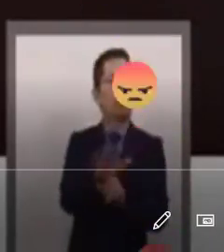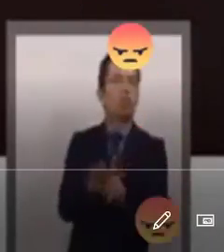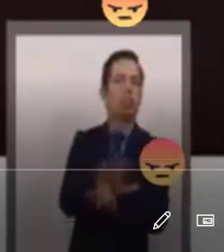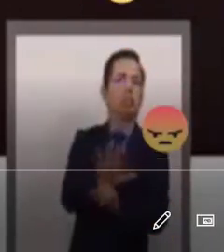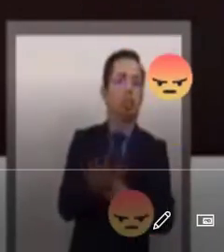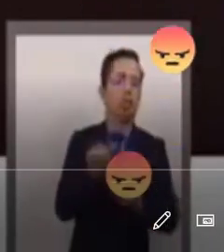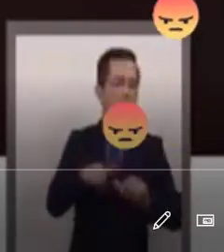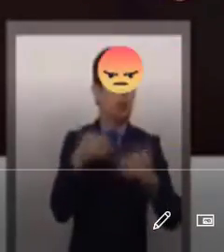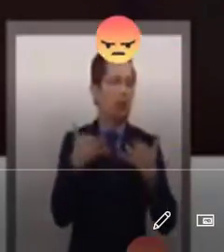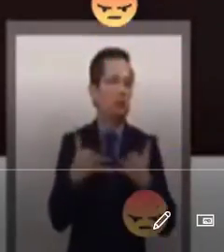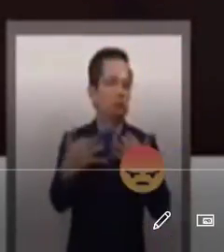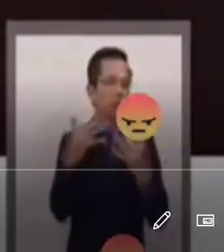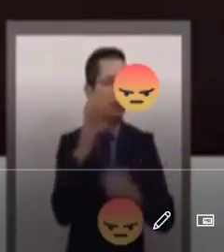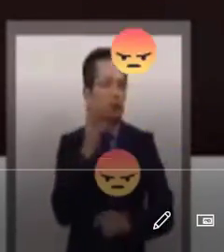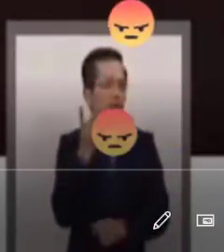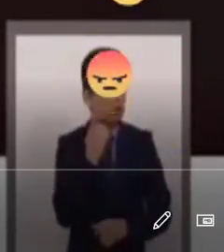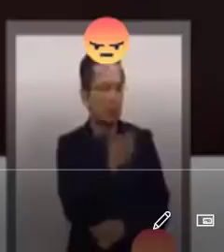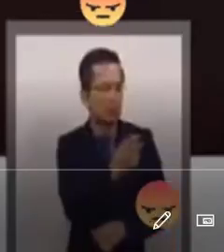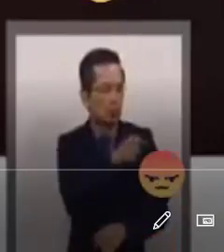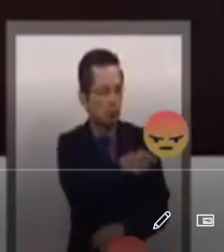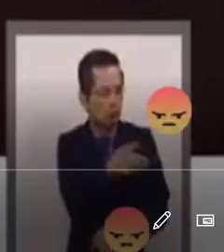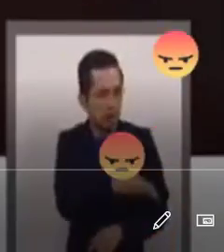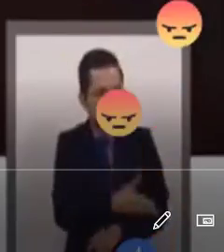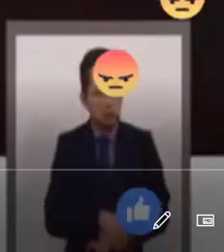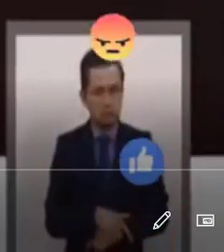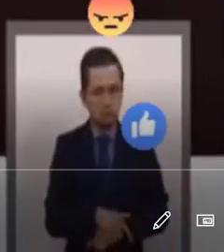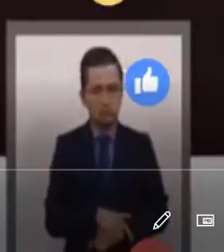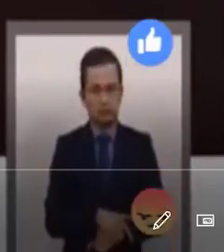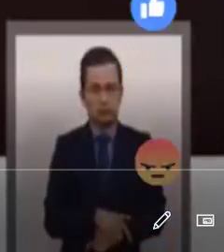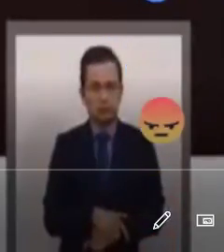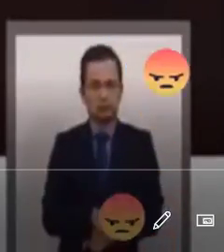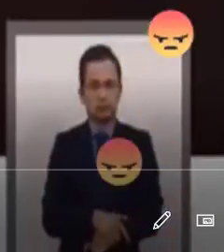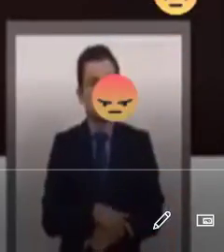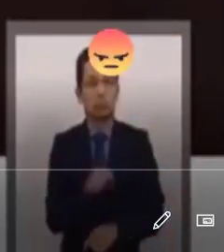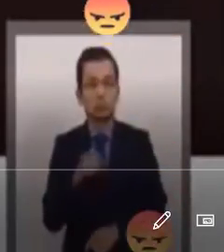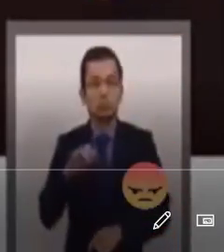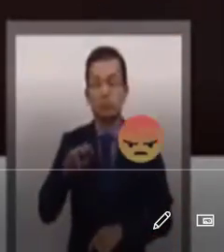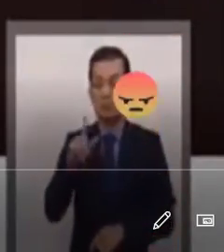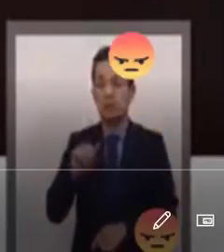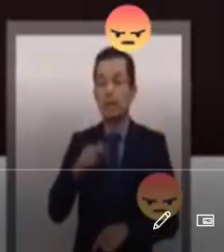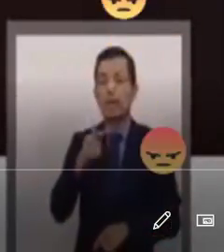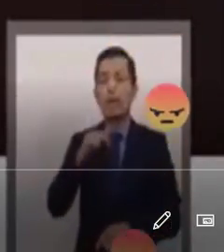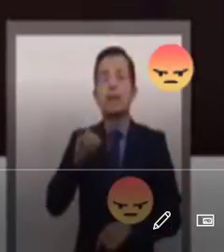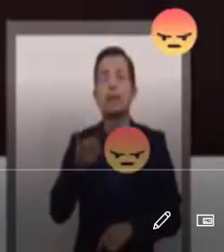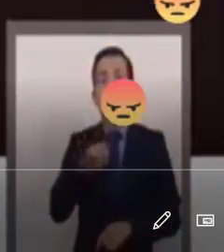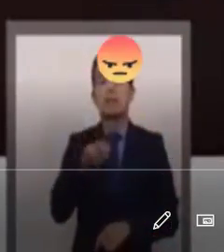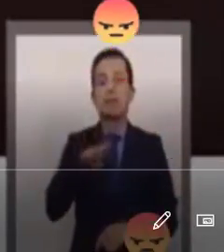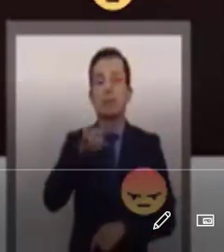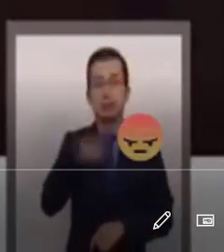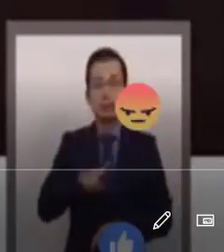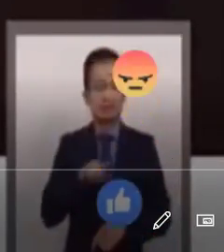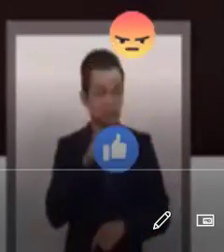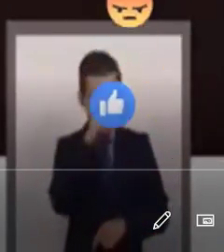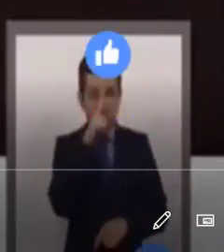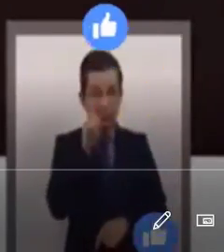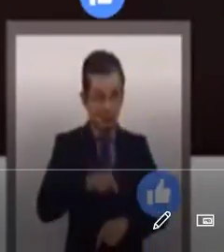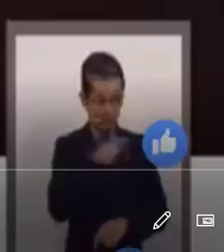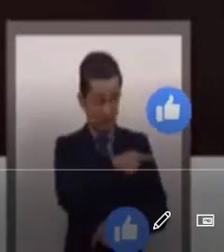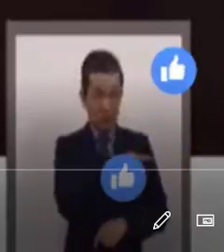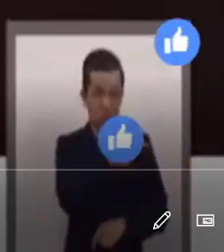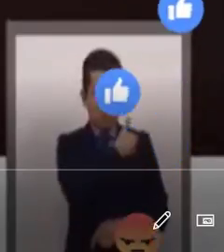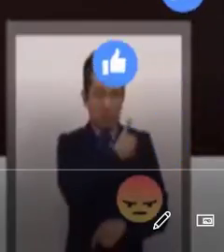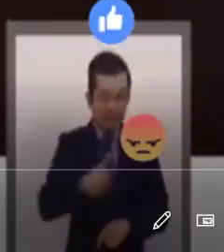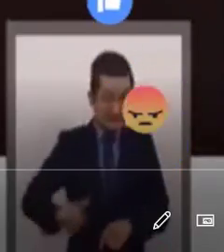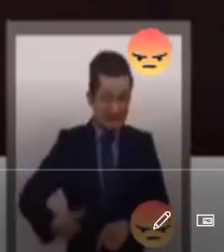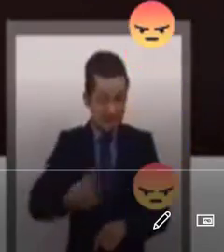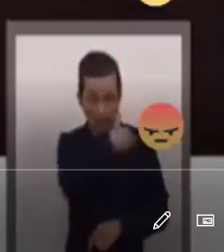a esta Cámara de Diputados, es el caso de Marilena Jiménez Vega. Recibió de propia mano del